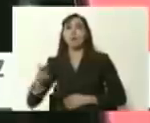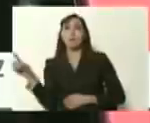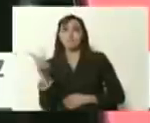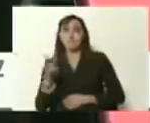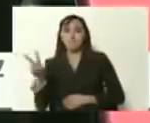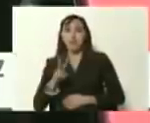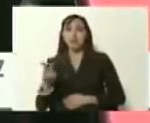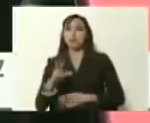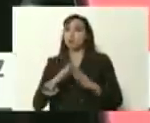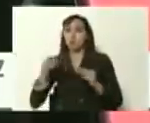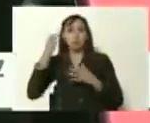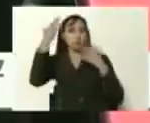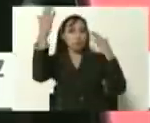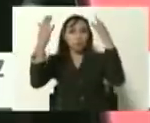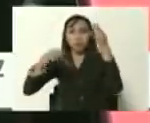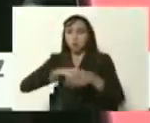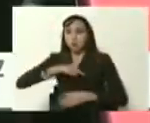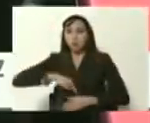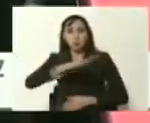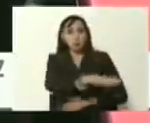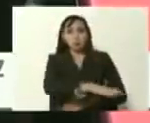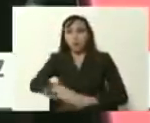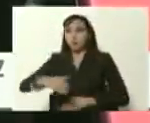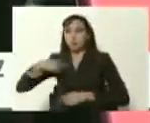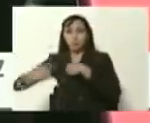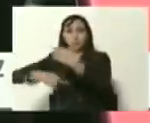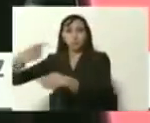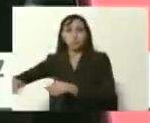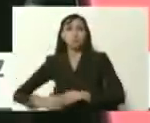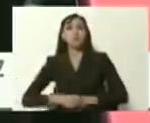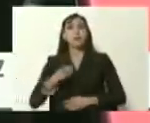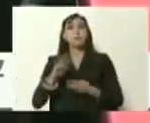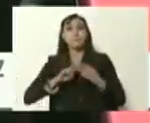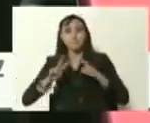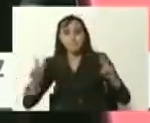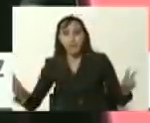país que todos soñamos para nuestros hijos, un país de paz,